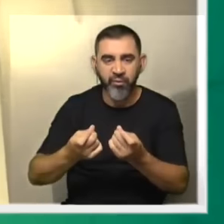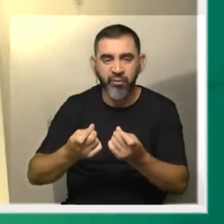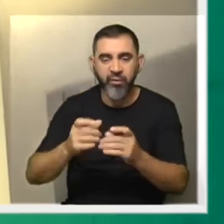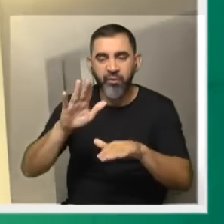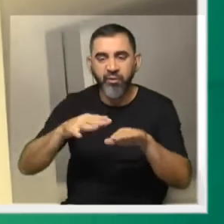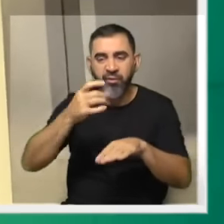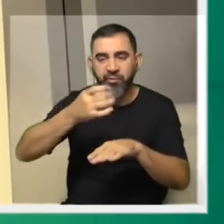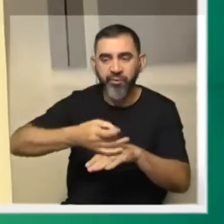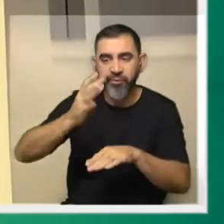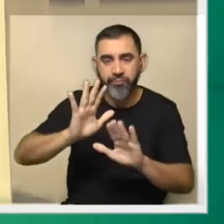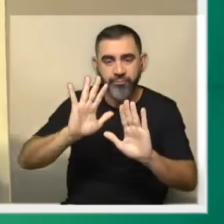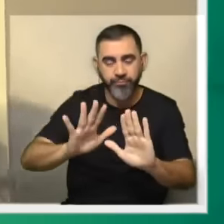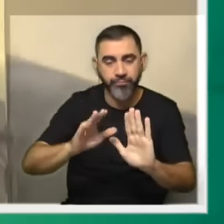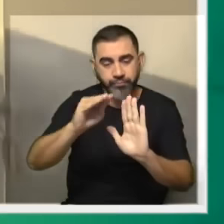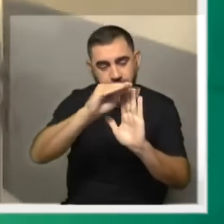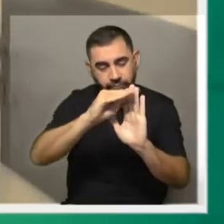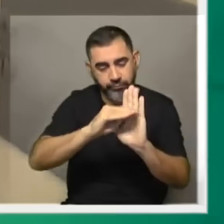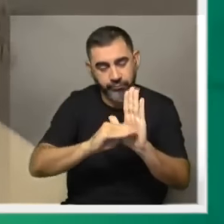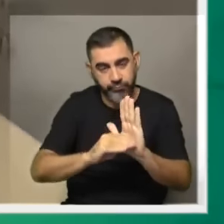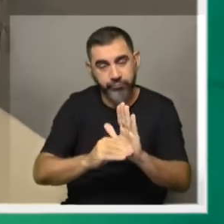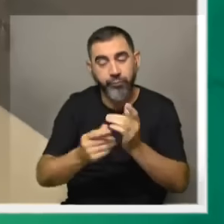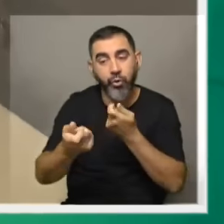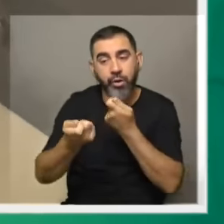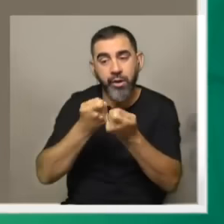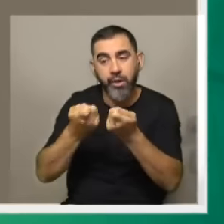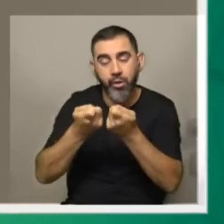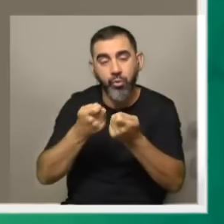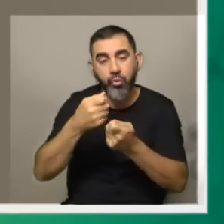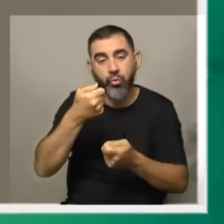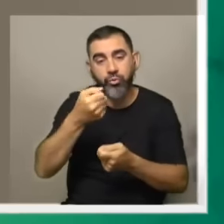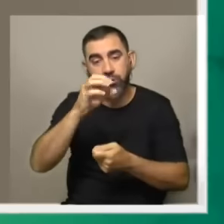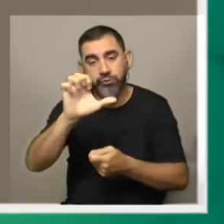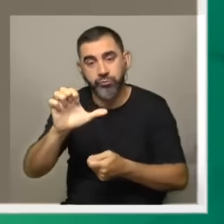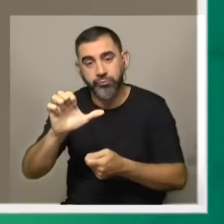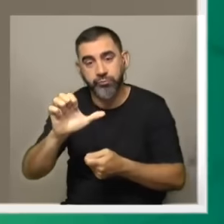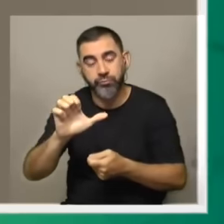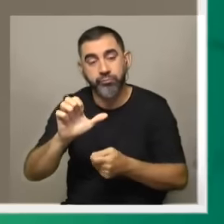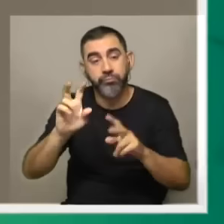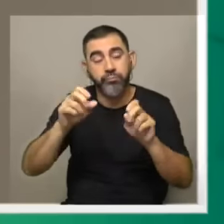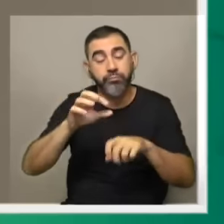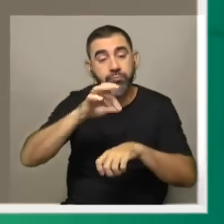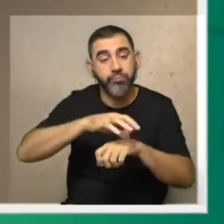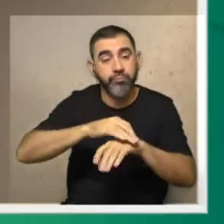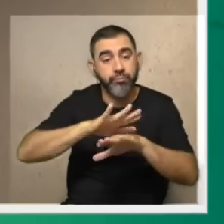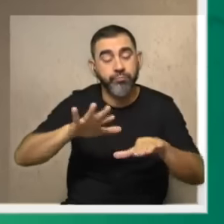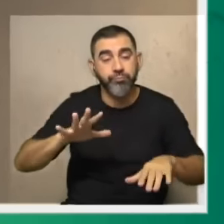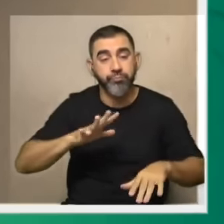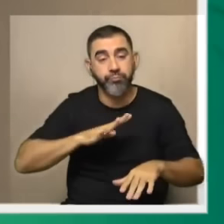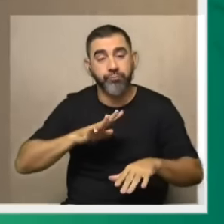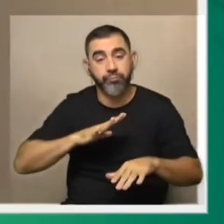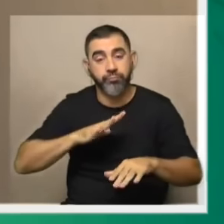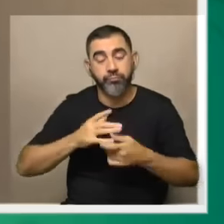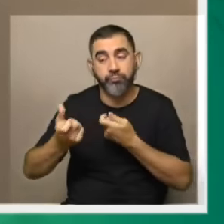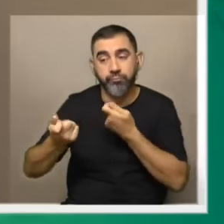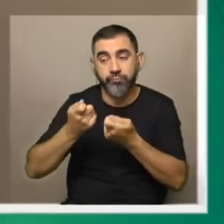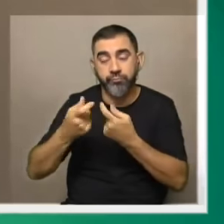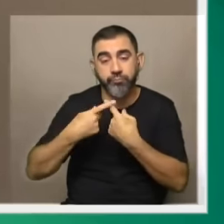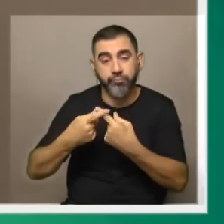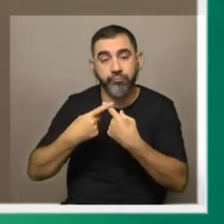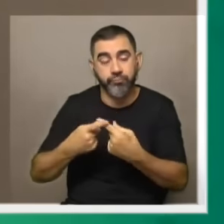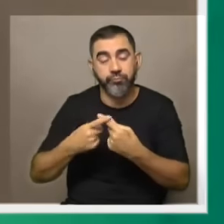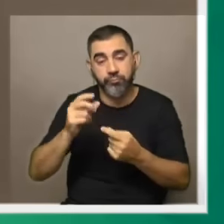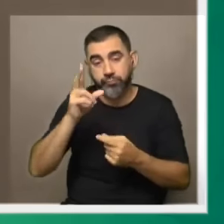cada especialidad son estos todo eso es producto de negociación constante con Ace de hecho en toda la parte pediátrica todavía estamos en un proceso de negociación que abarca